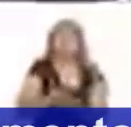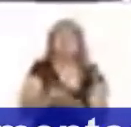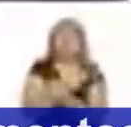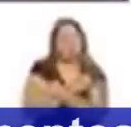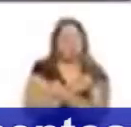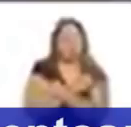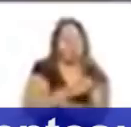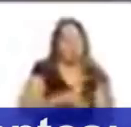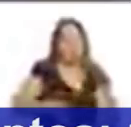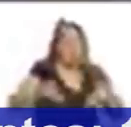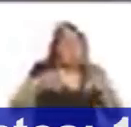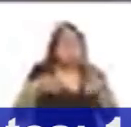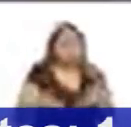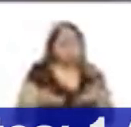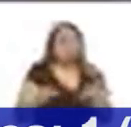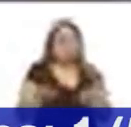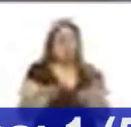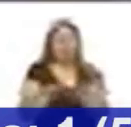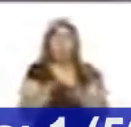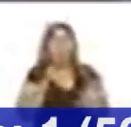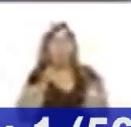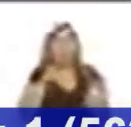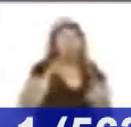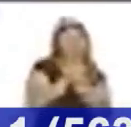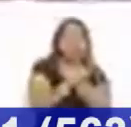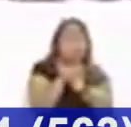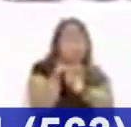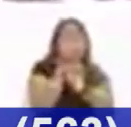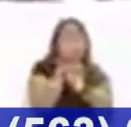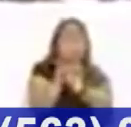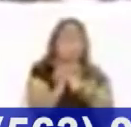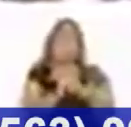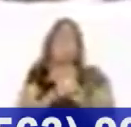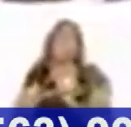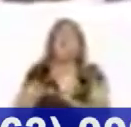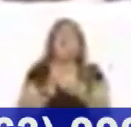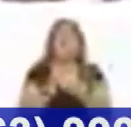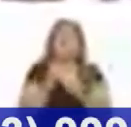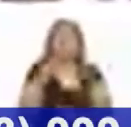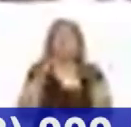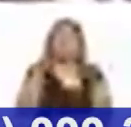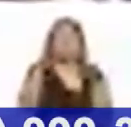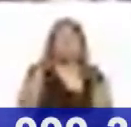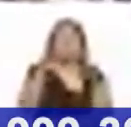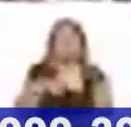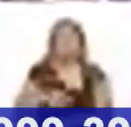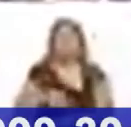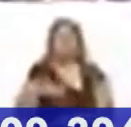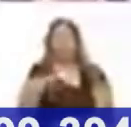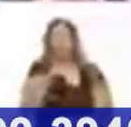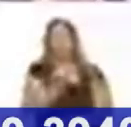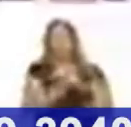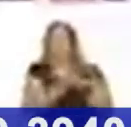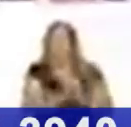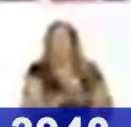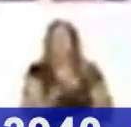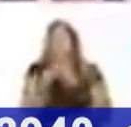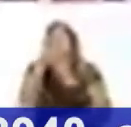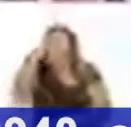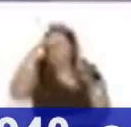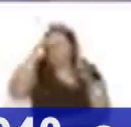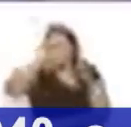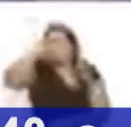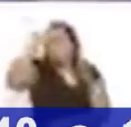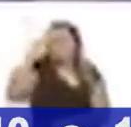de calidad, la de cómo alcanzar la seguridad que deseamos. Esta ha sido la campaña que